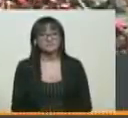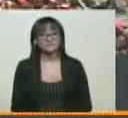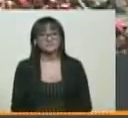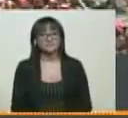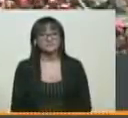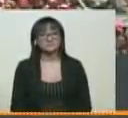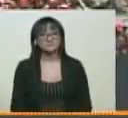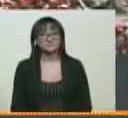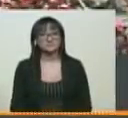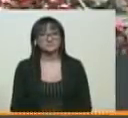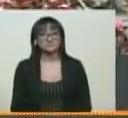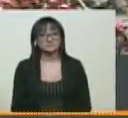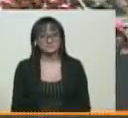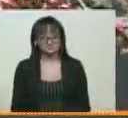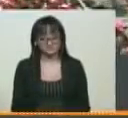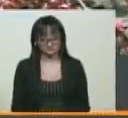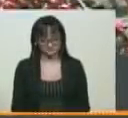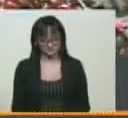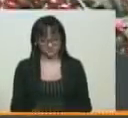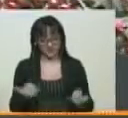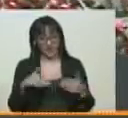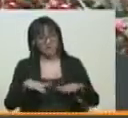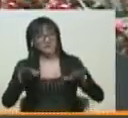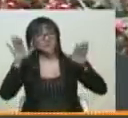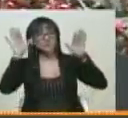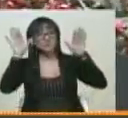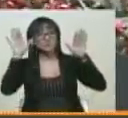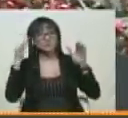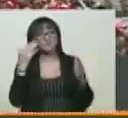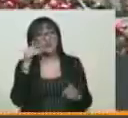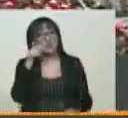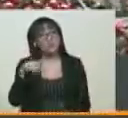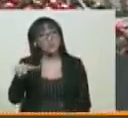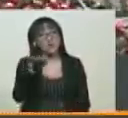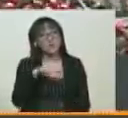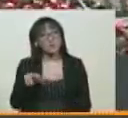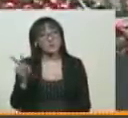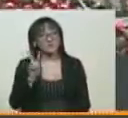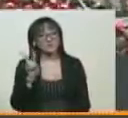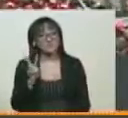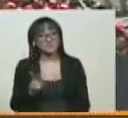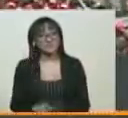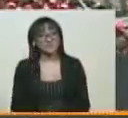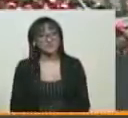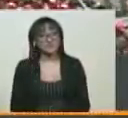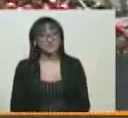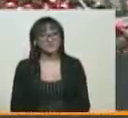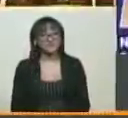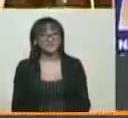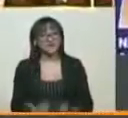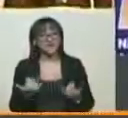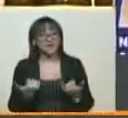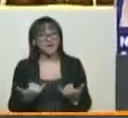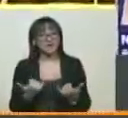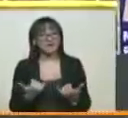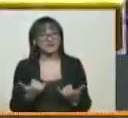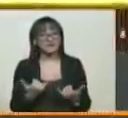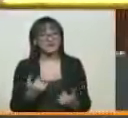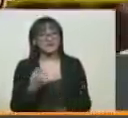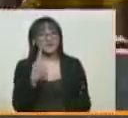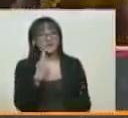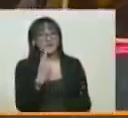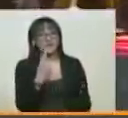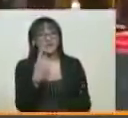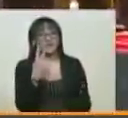Vamos a hacer una ola. Vamos a hacerle una ola al pueblo de Venezuela. Desde aquí, a la cuenta de